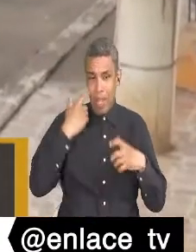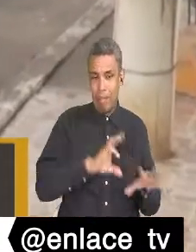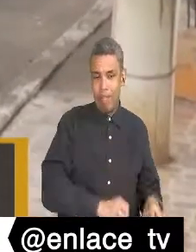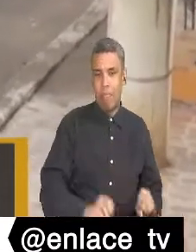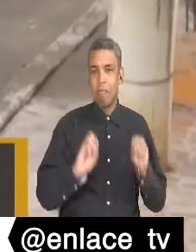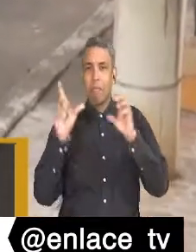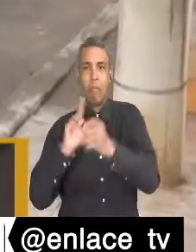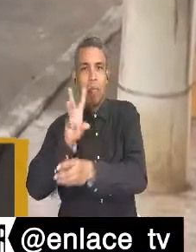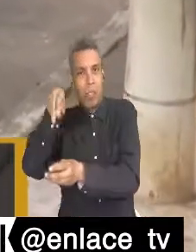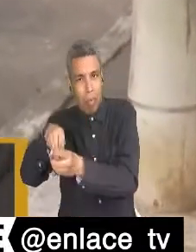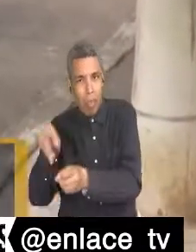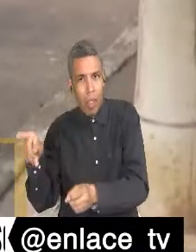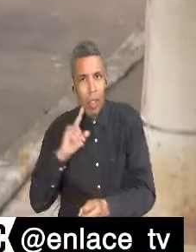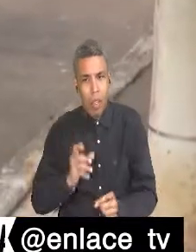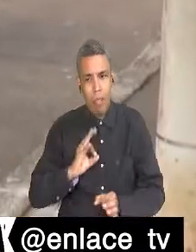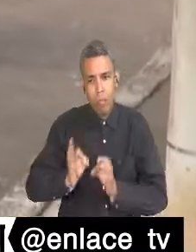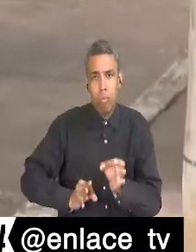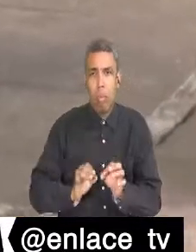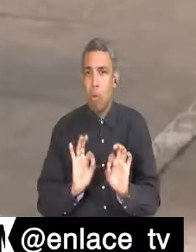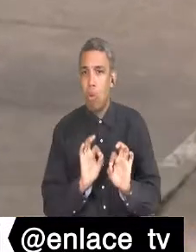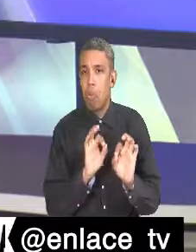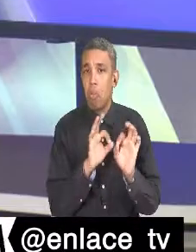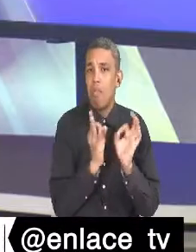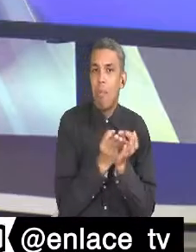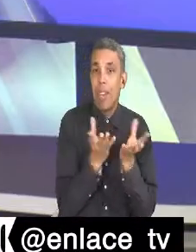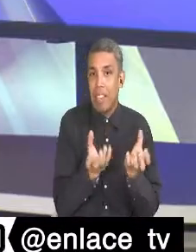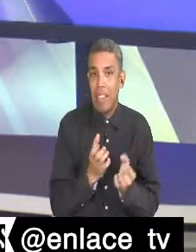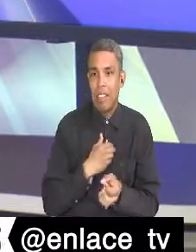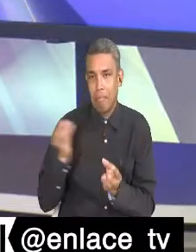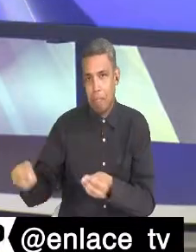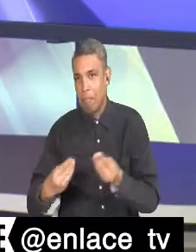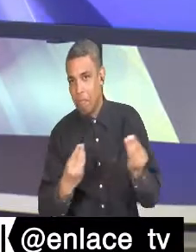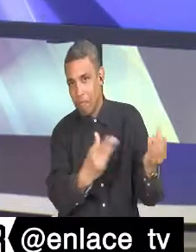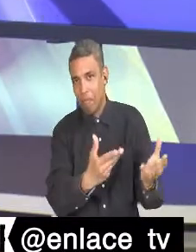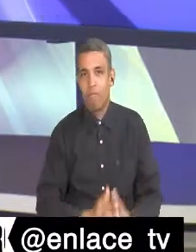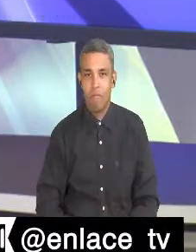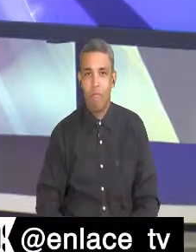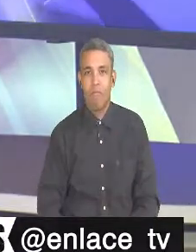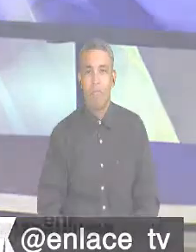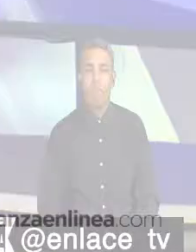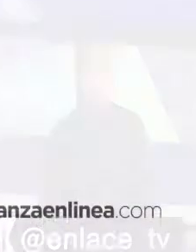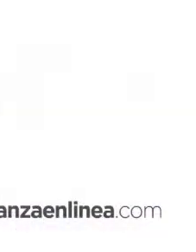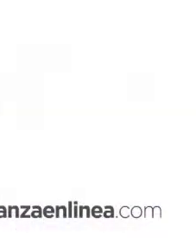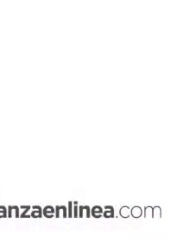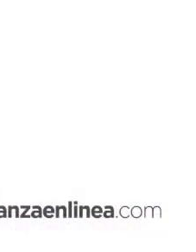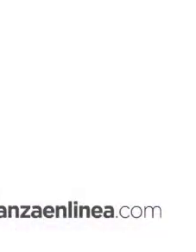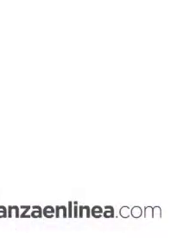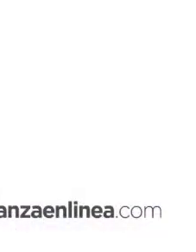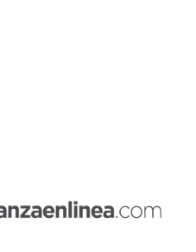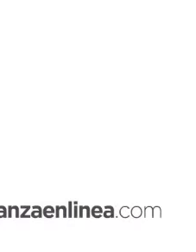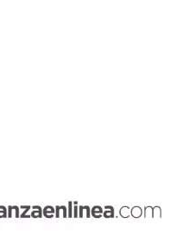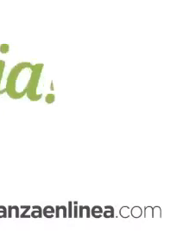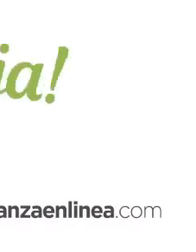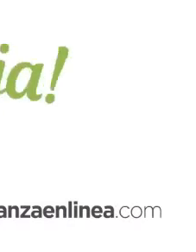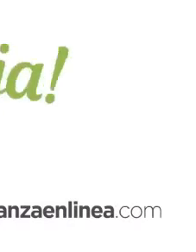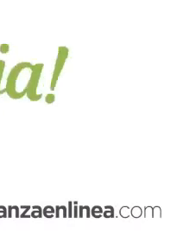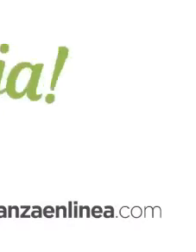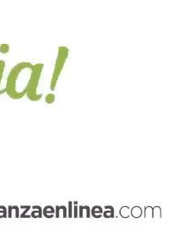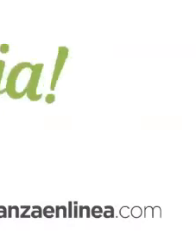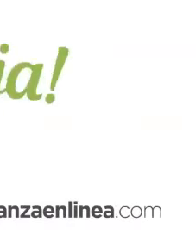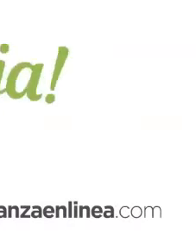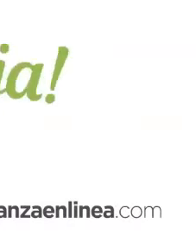sector en espera de ser acogidos por otra familia. Porque creemos en Barranca Bermeja, Alianza Inmobiliaria, líder en prestación de